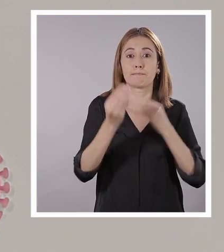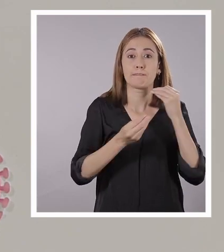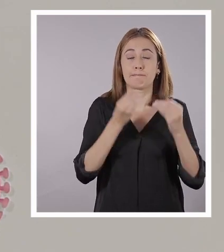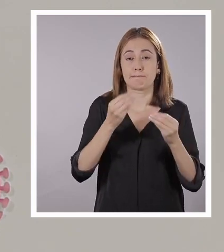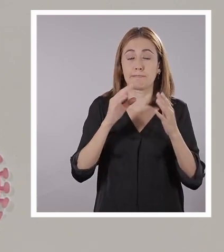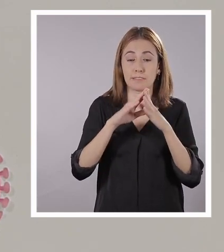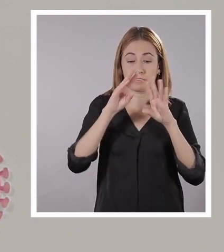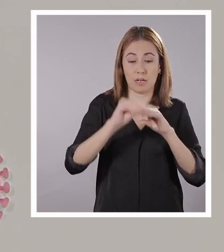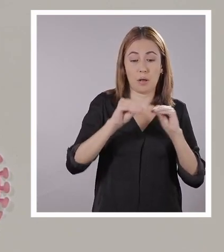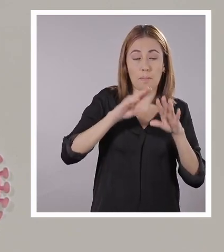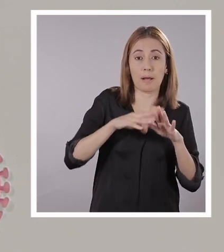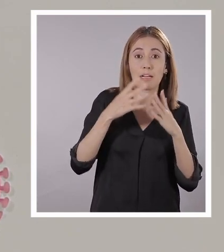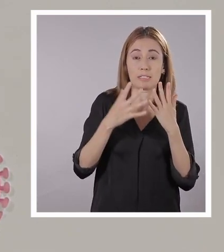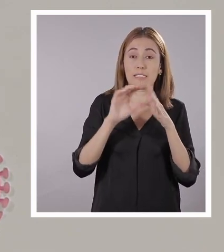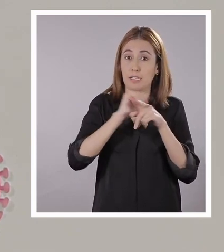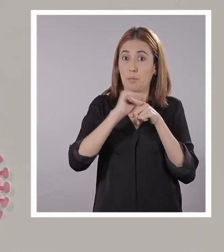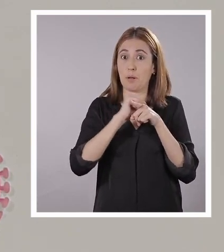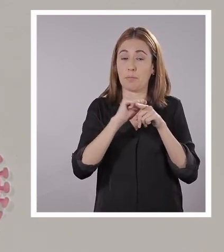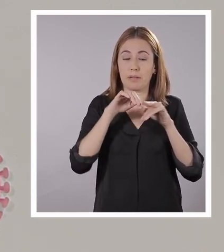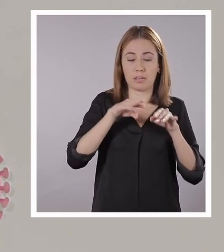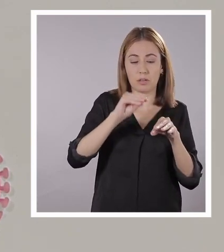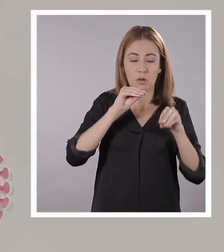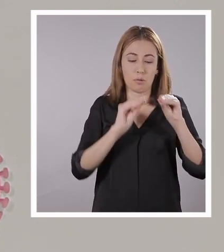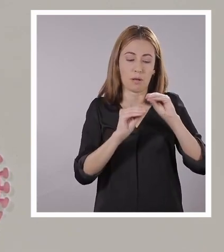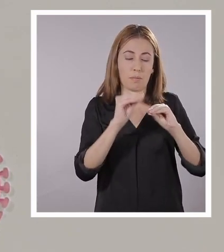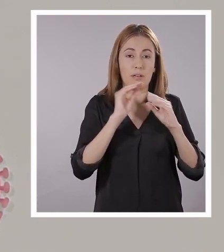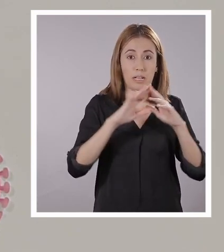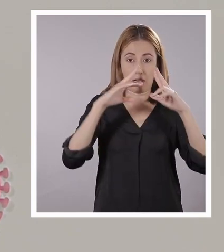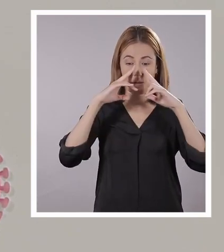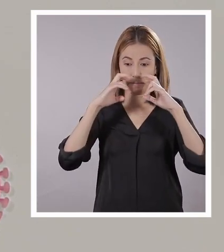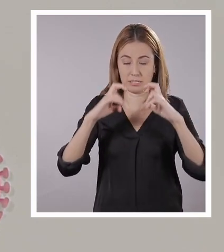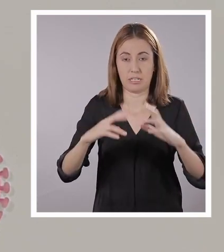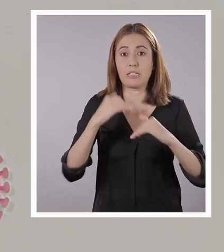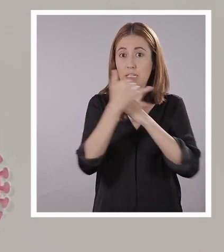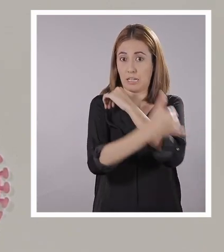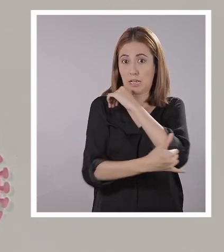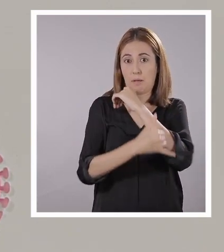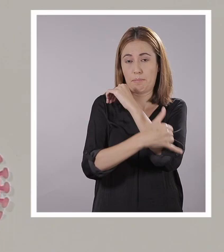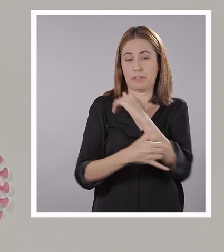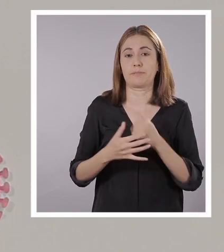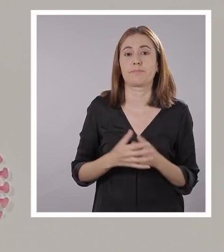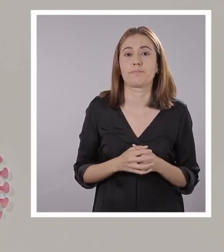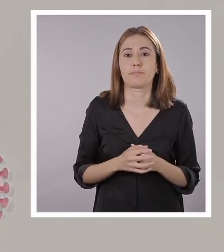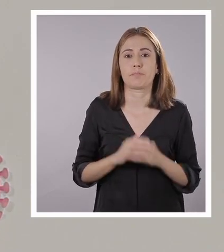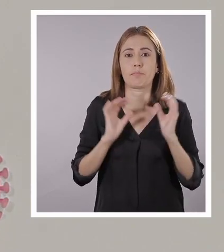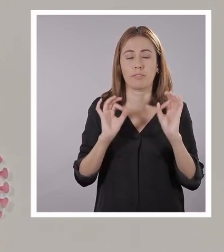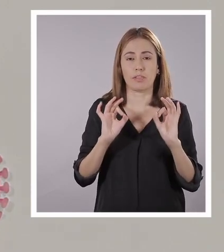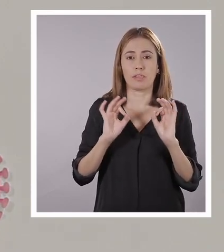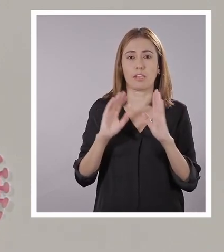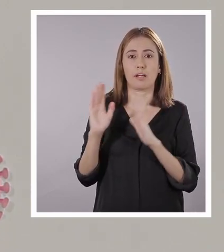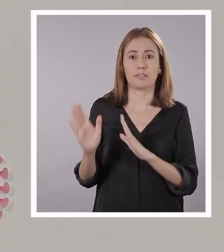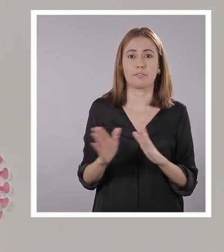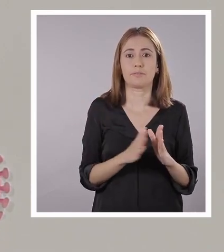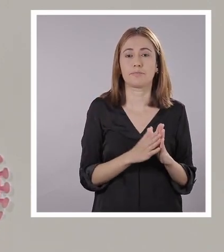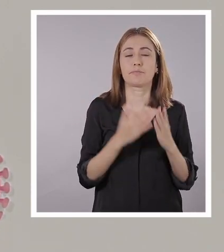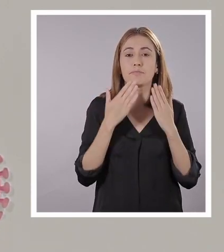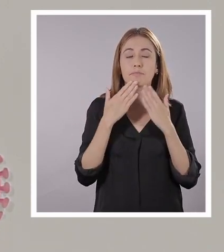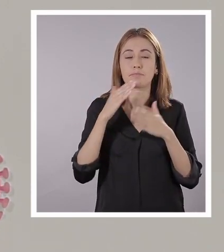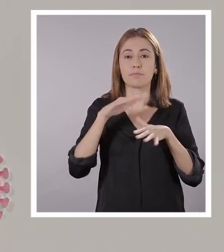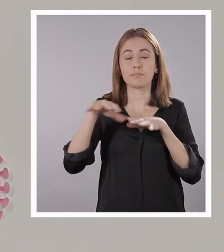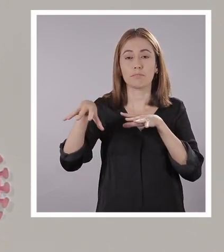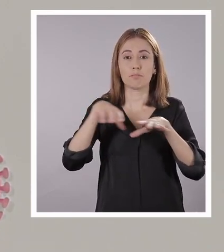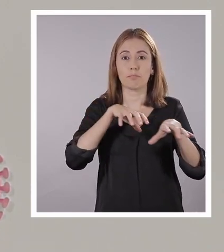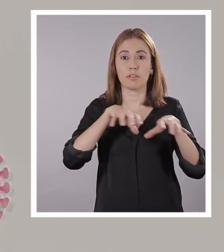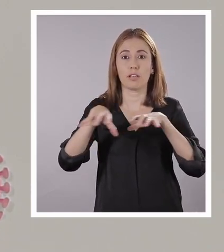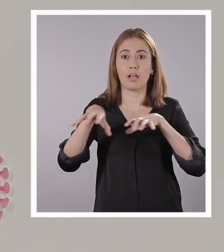buen ejercicio. Mientras vamos haciendo los continentes, podemos también ir investigando qué países hay en cada continente. Está quedando perfecto, mientras Pancho. Hacemos esta actividad